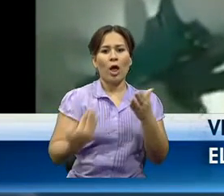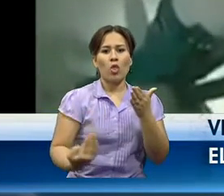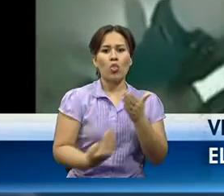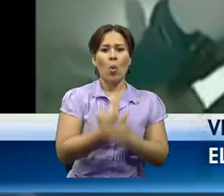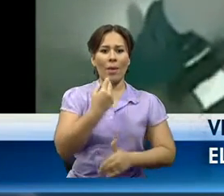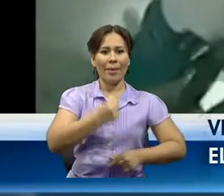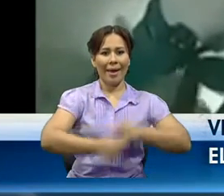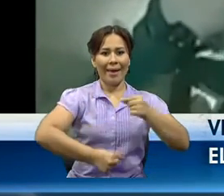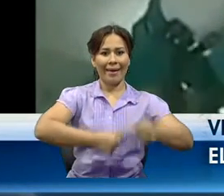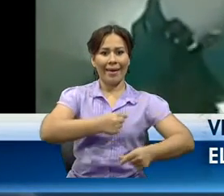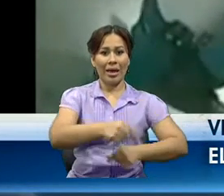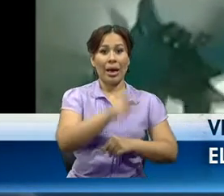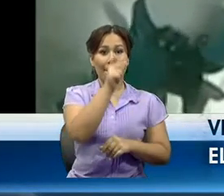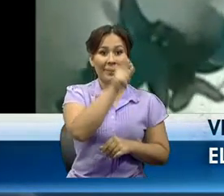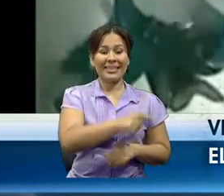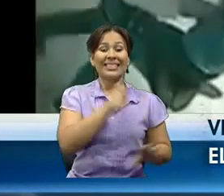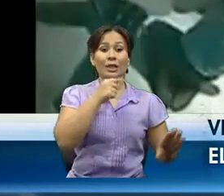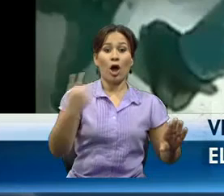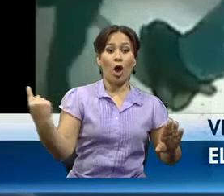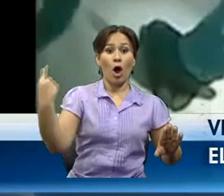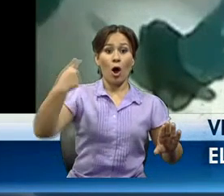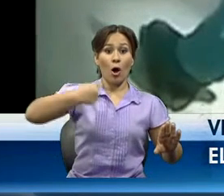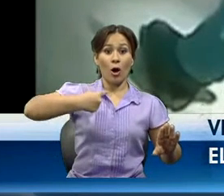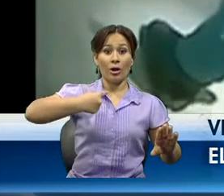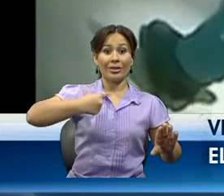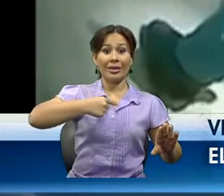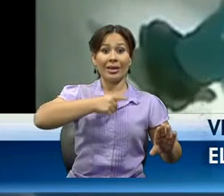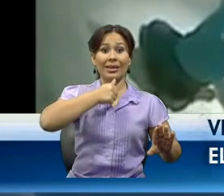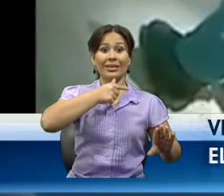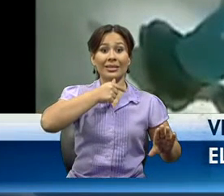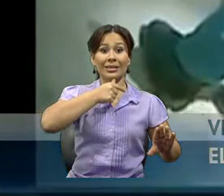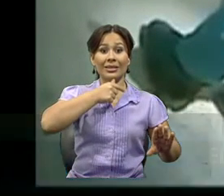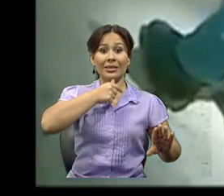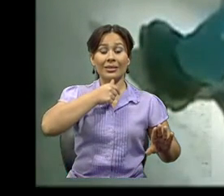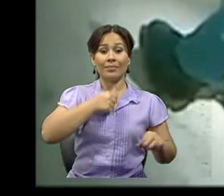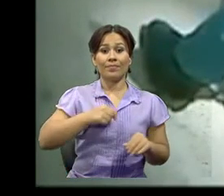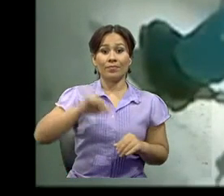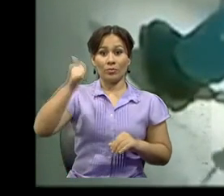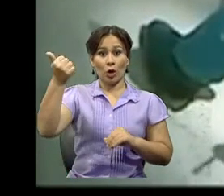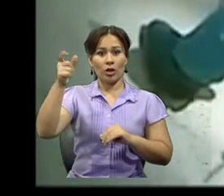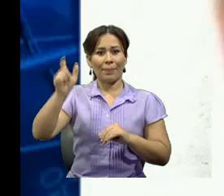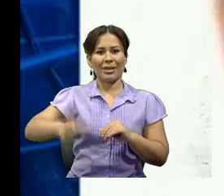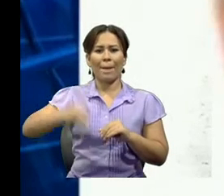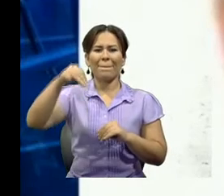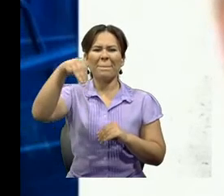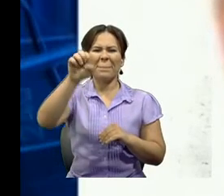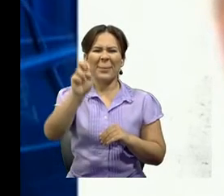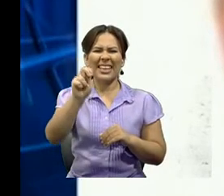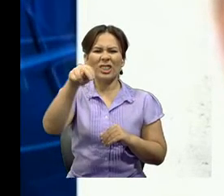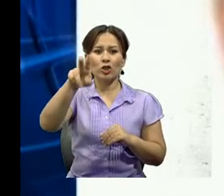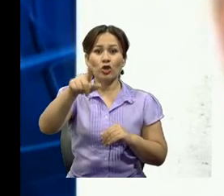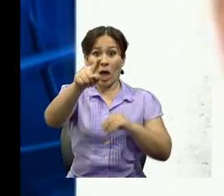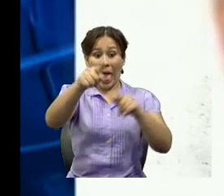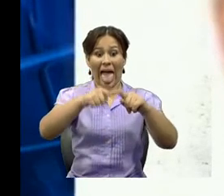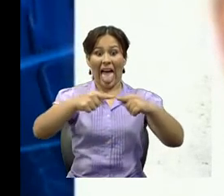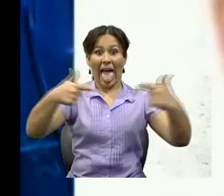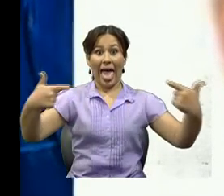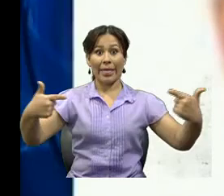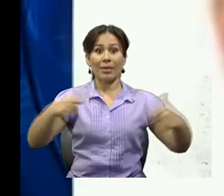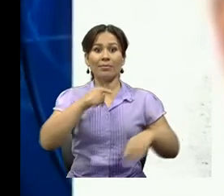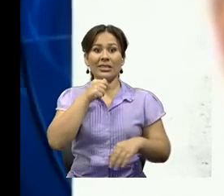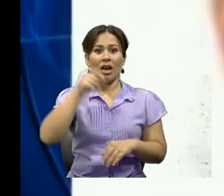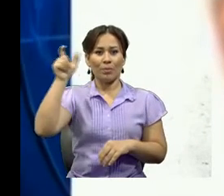secuestro y que la orden haya provenido directamente de alias El Mencho, rival a muerte